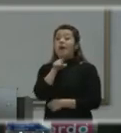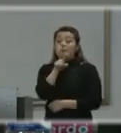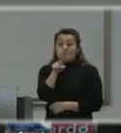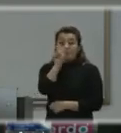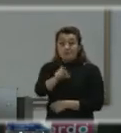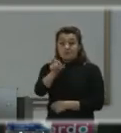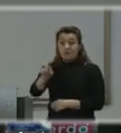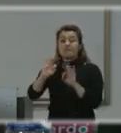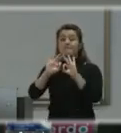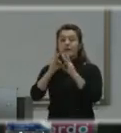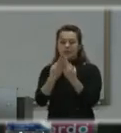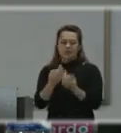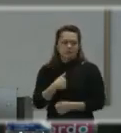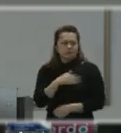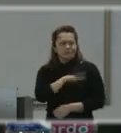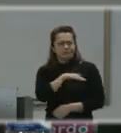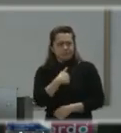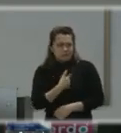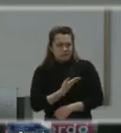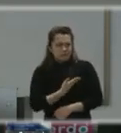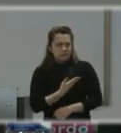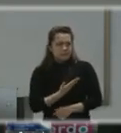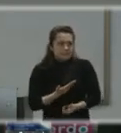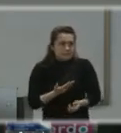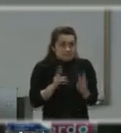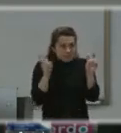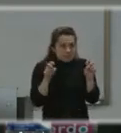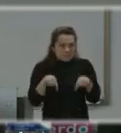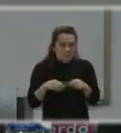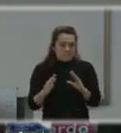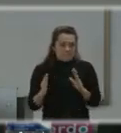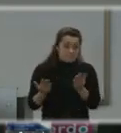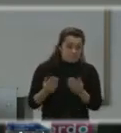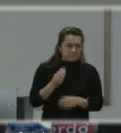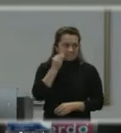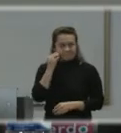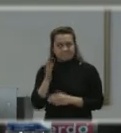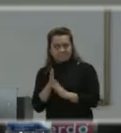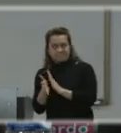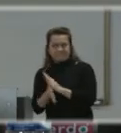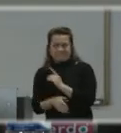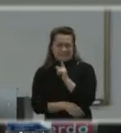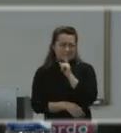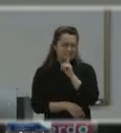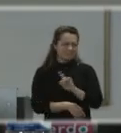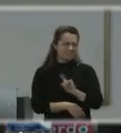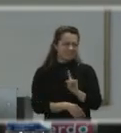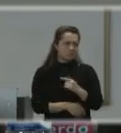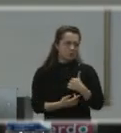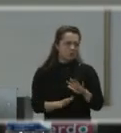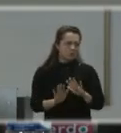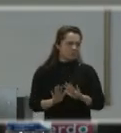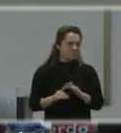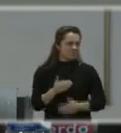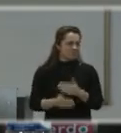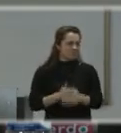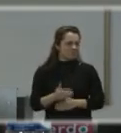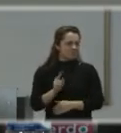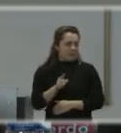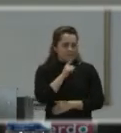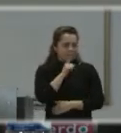familiares y madres que dijeron este tema no se ha tratado en casa y no queremos que se trate en este momento, de manera